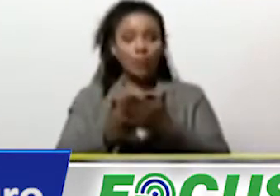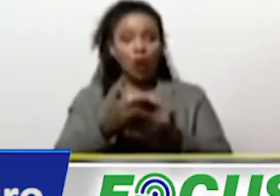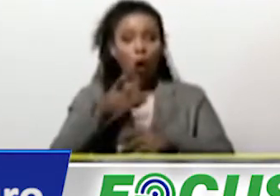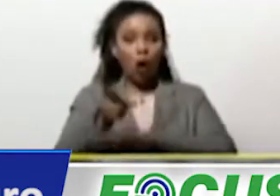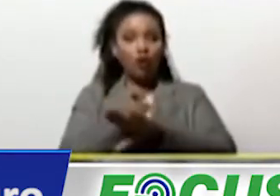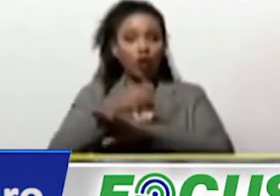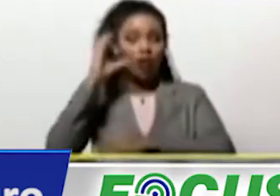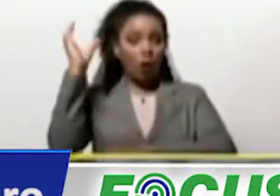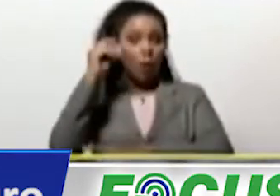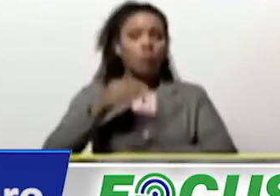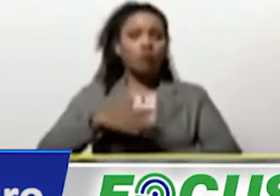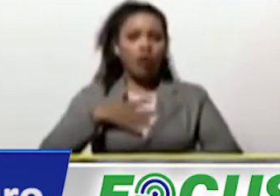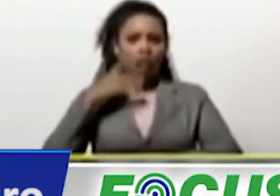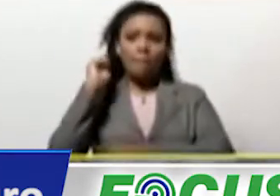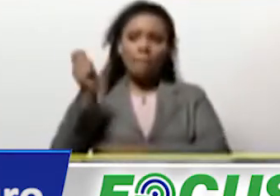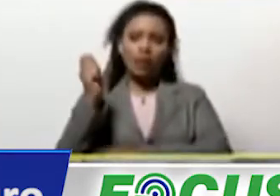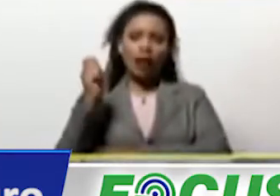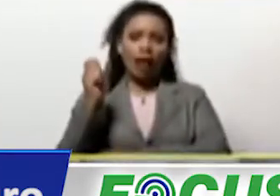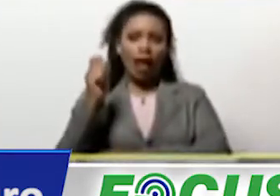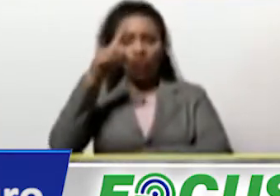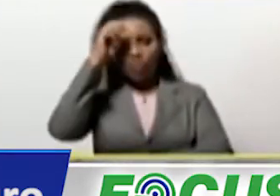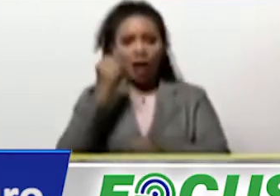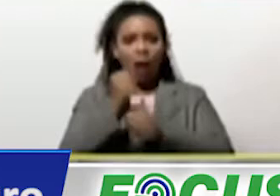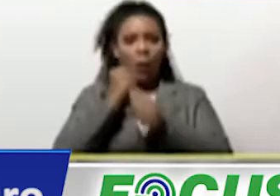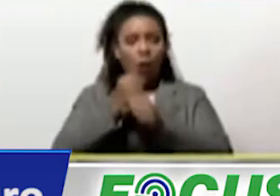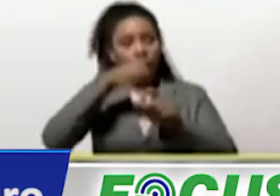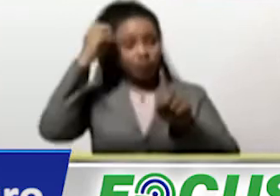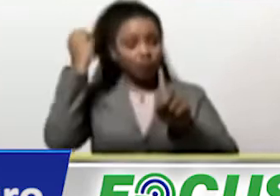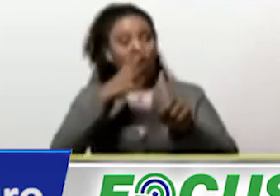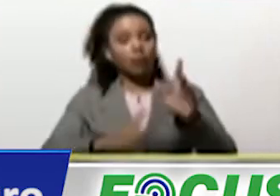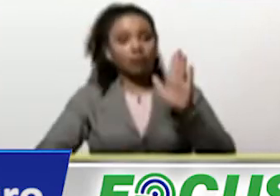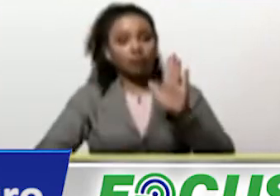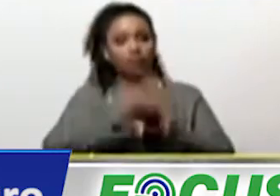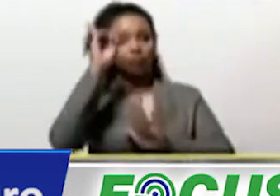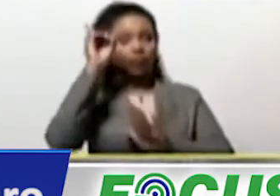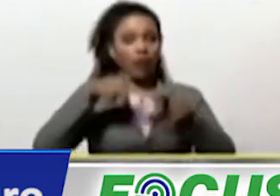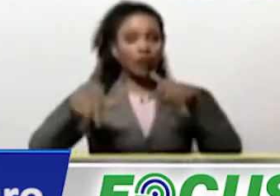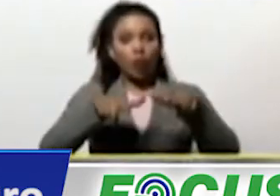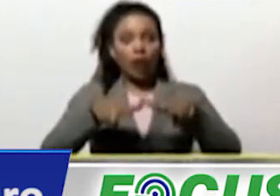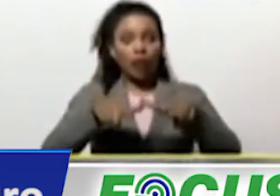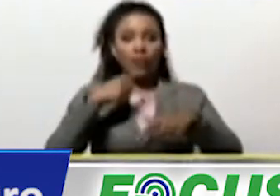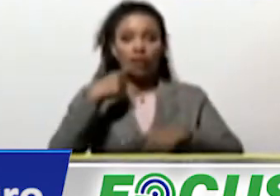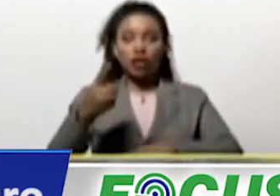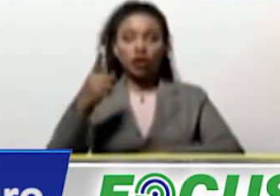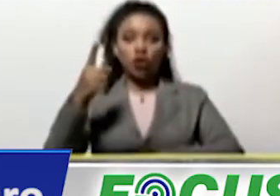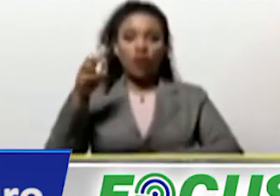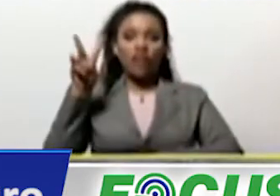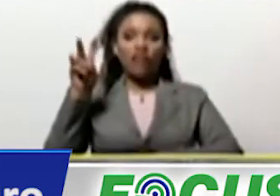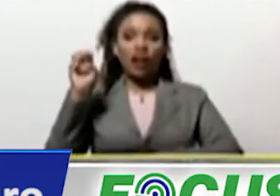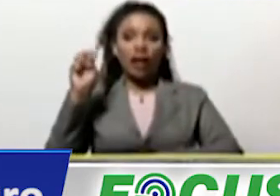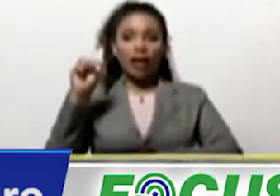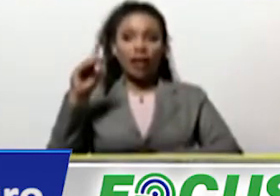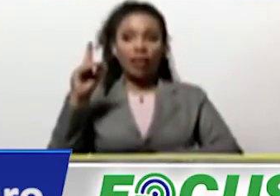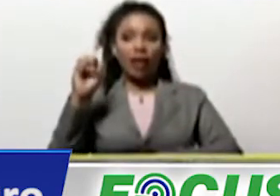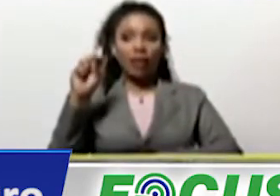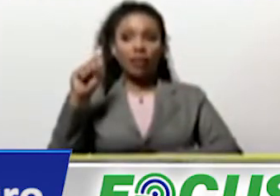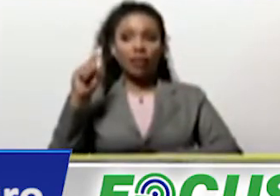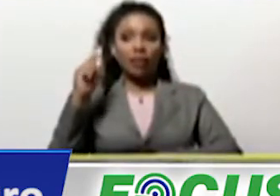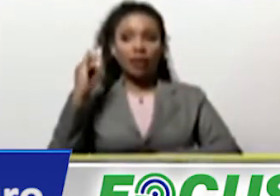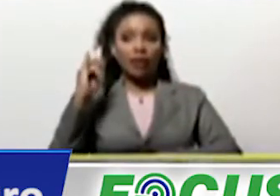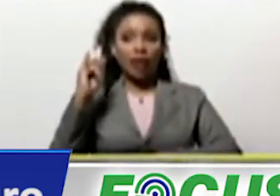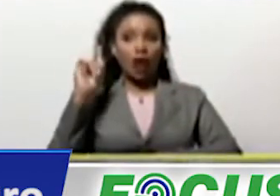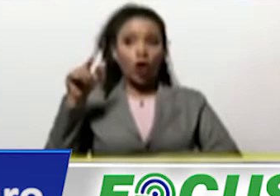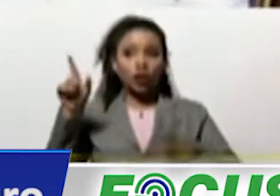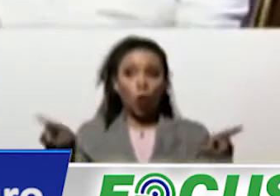que el gobierno colombiano pueda invertir en obras que impacten en el desarrollo de la región, ha dicho Benedetti, quien por cierto hoy está